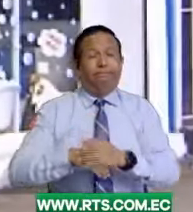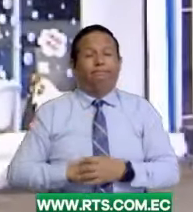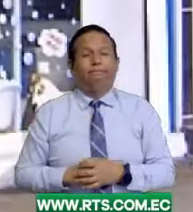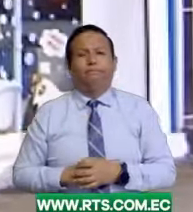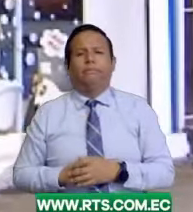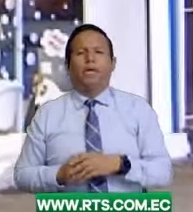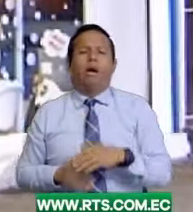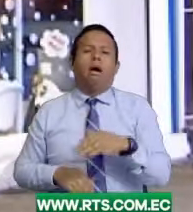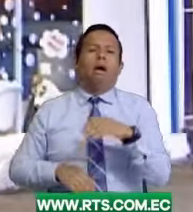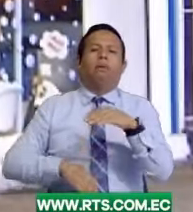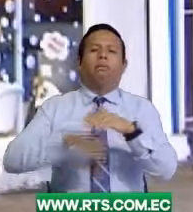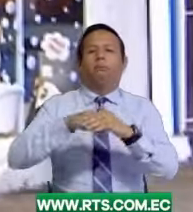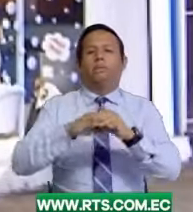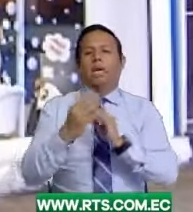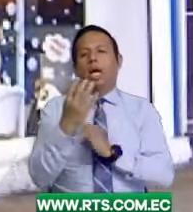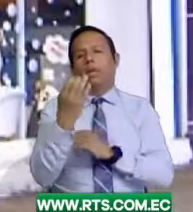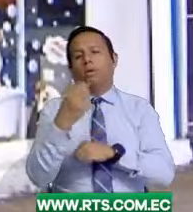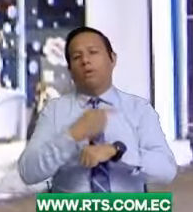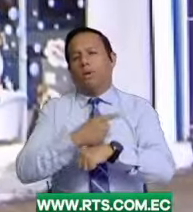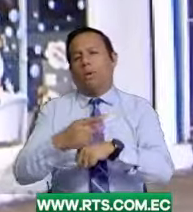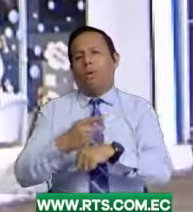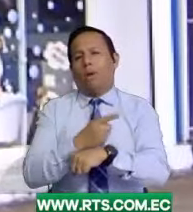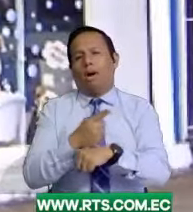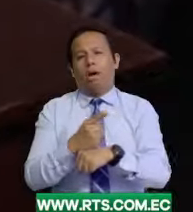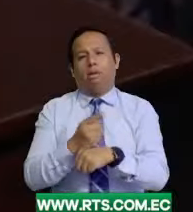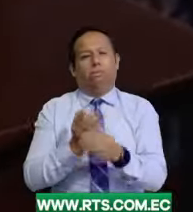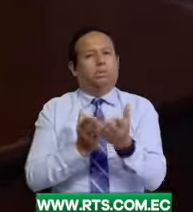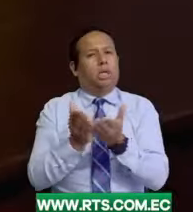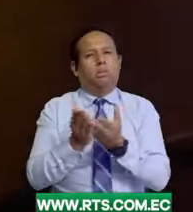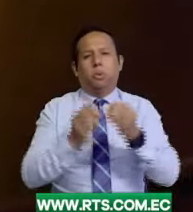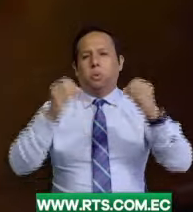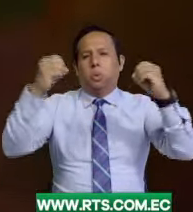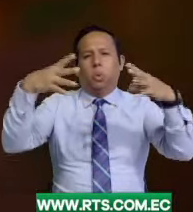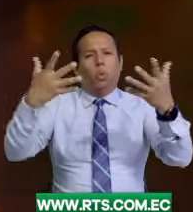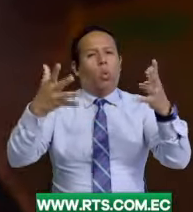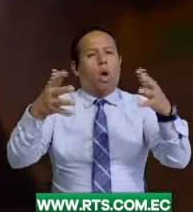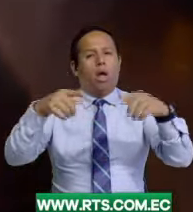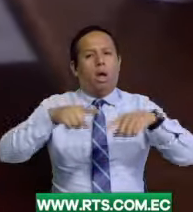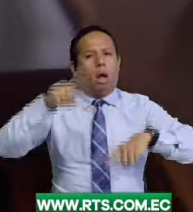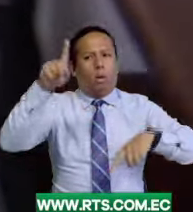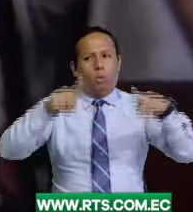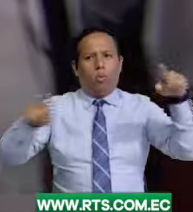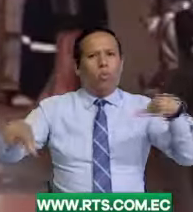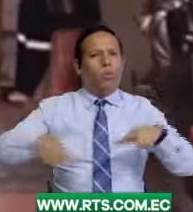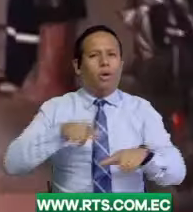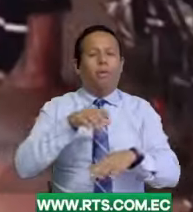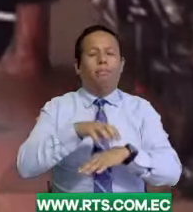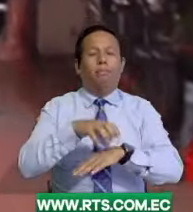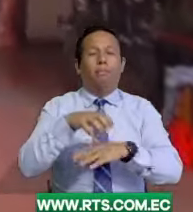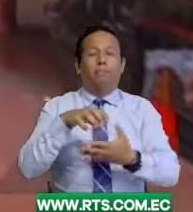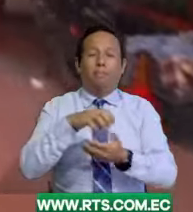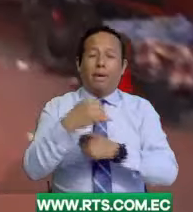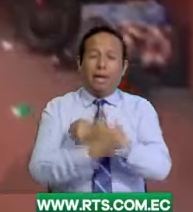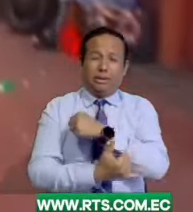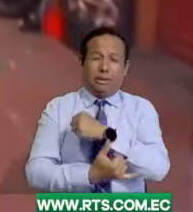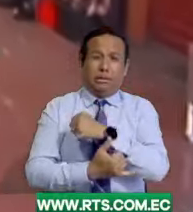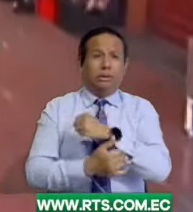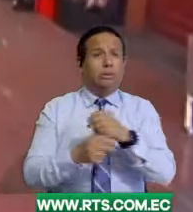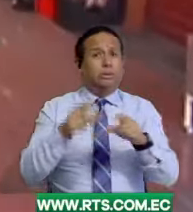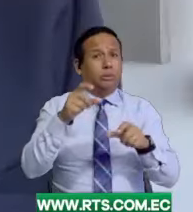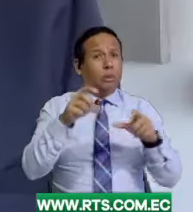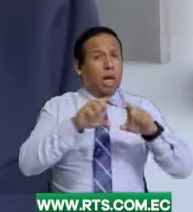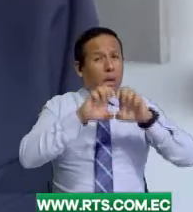Hasta 14 horas sin servicio eléctrico pasaron este lunes algunas zonas del país y el sector productivo se queja por las pérdidas